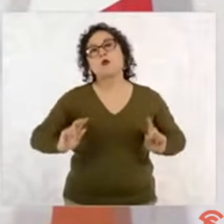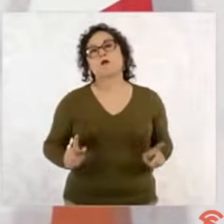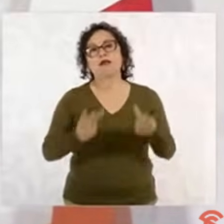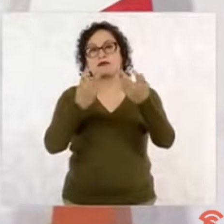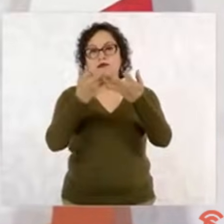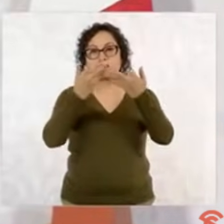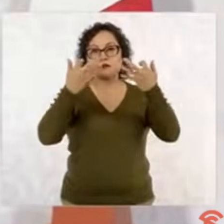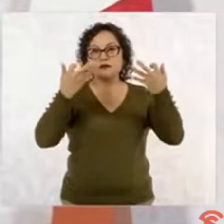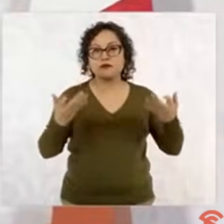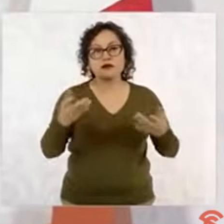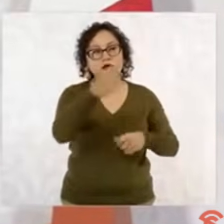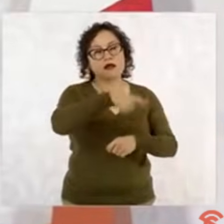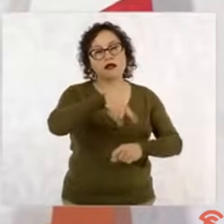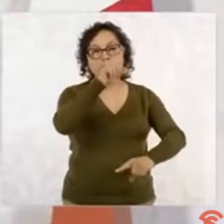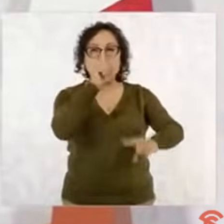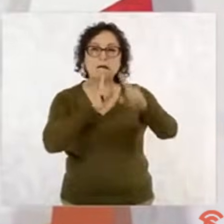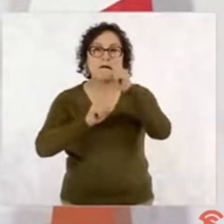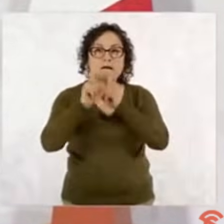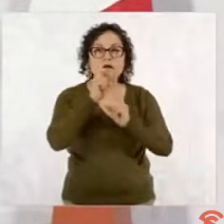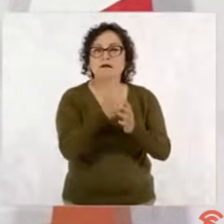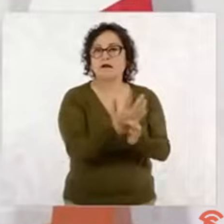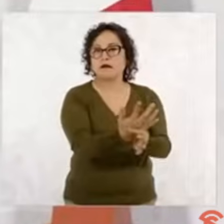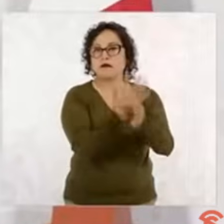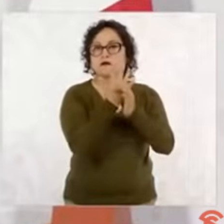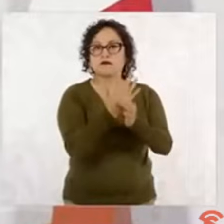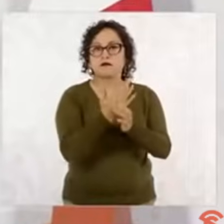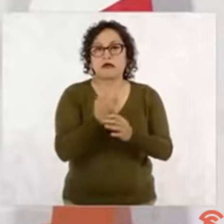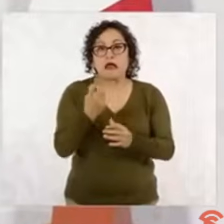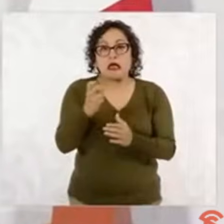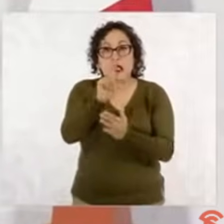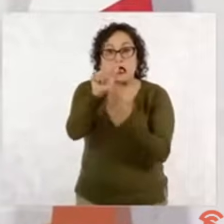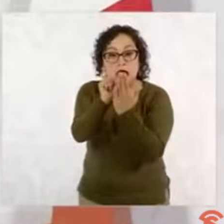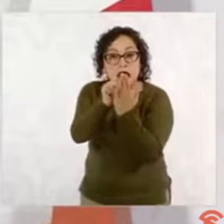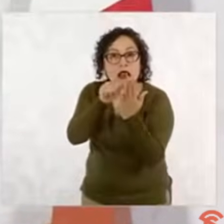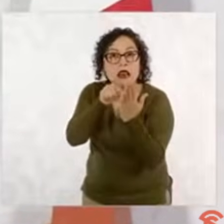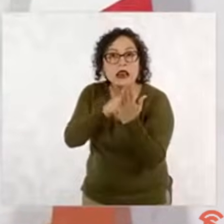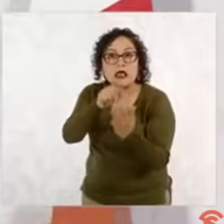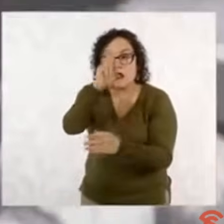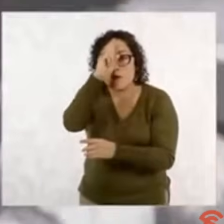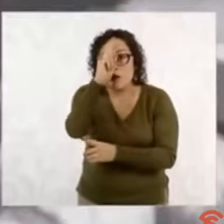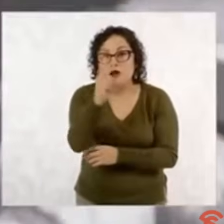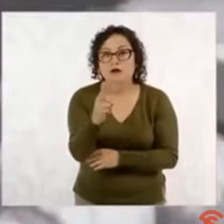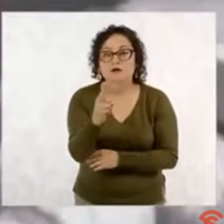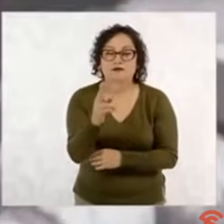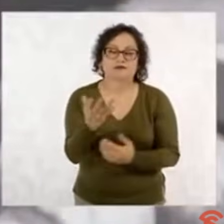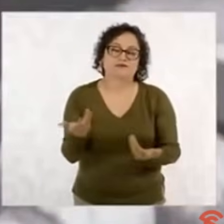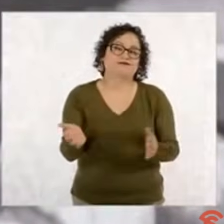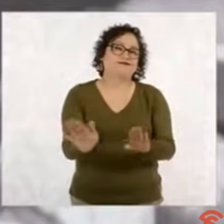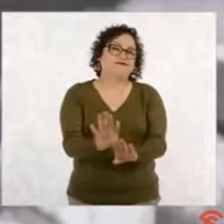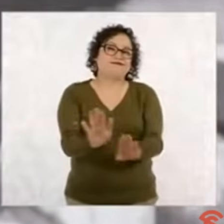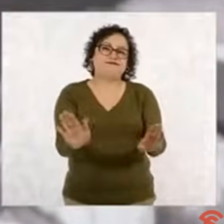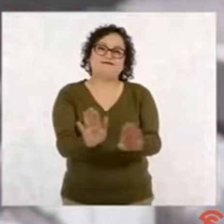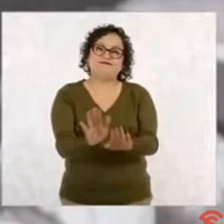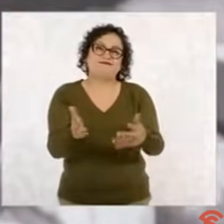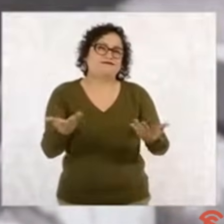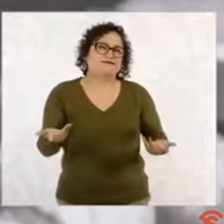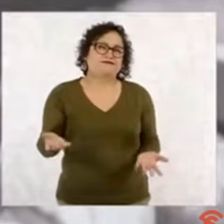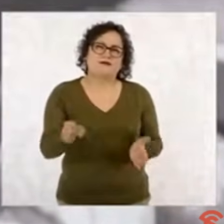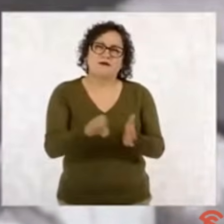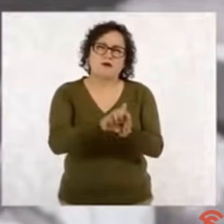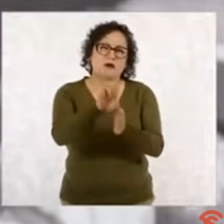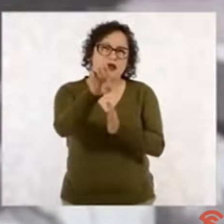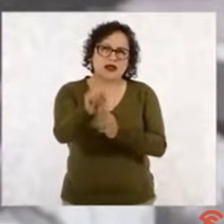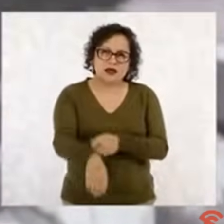ha querido decir que ya no se va a permitir, sería absurdo pensarlo así. El binomio tierra-agua está